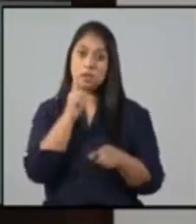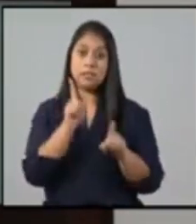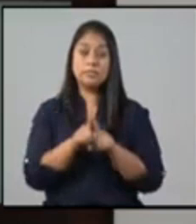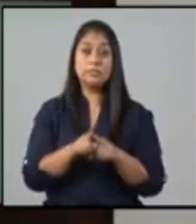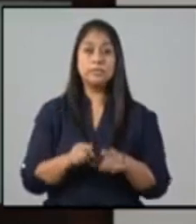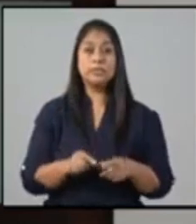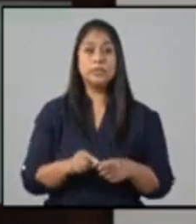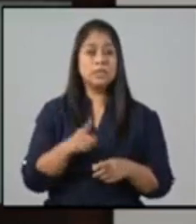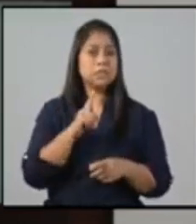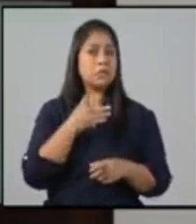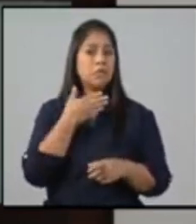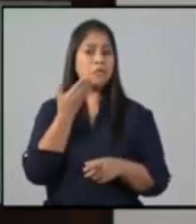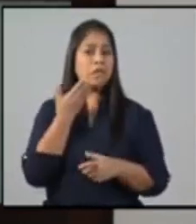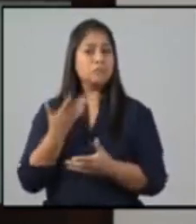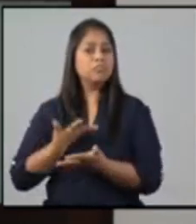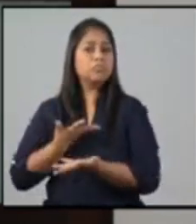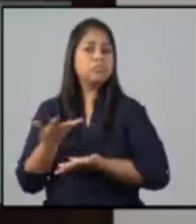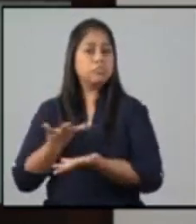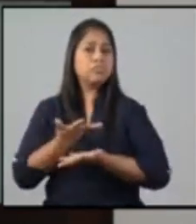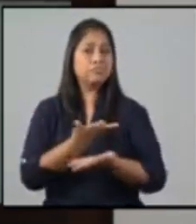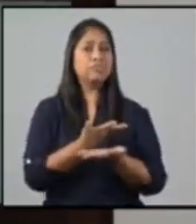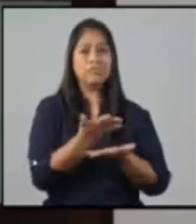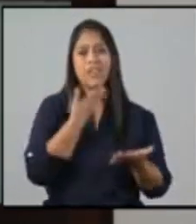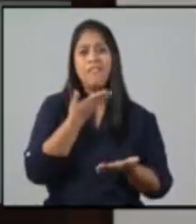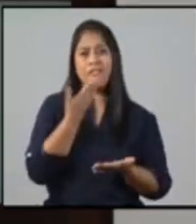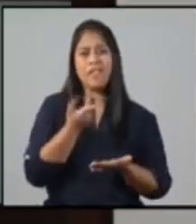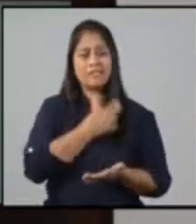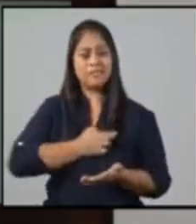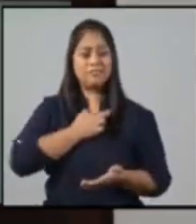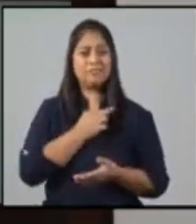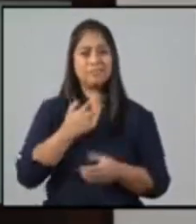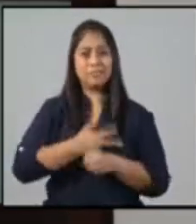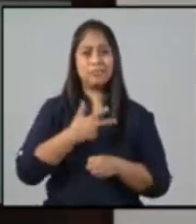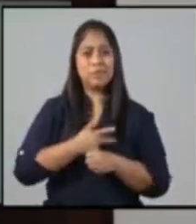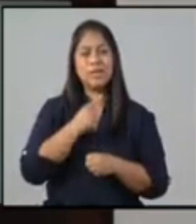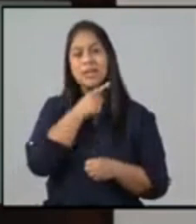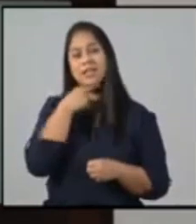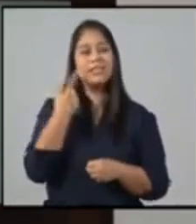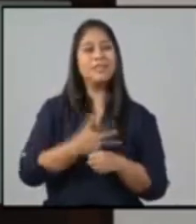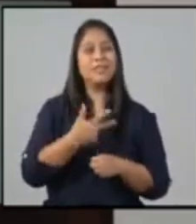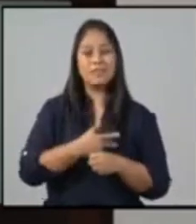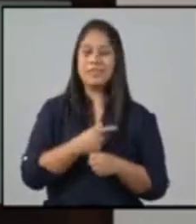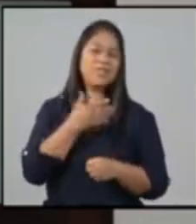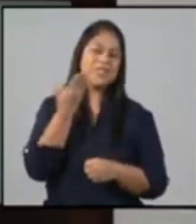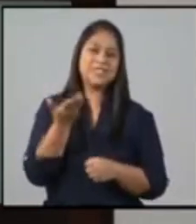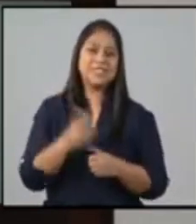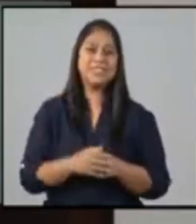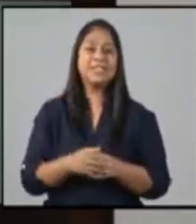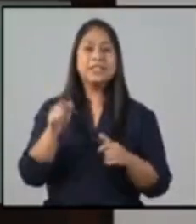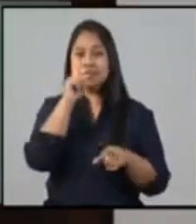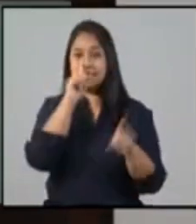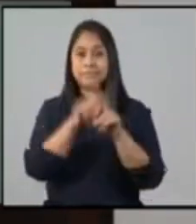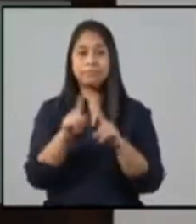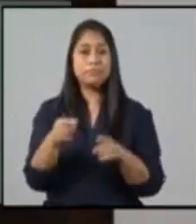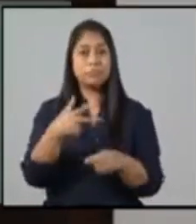Y es fácil relacionarse con los guatemaltecos, es fácil apasionarse por este país, enamorarse de este país. Al mismo tiempo es un país extraordinario